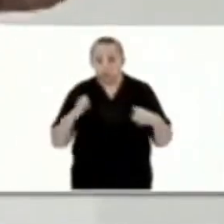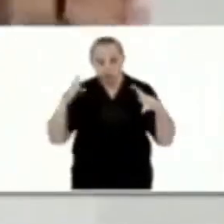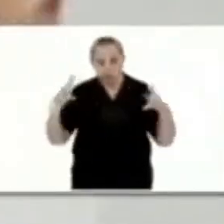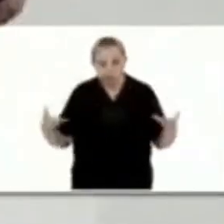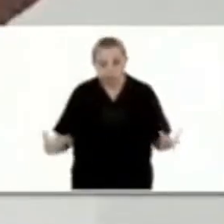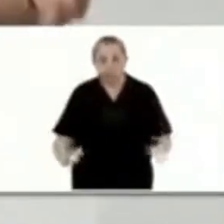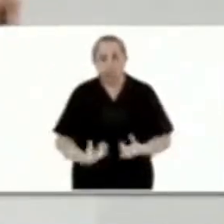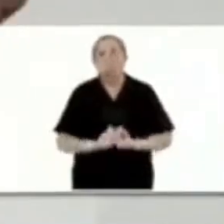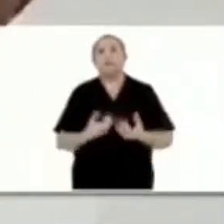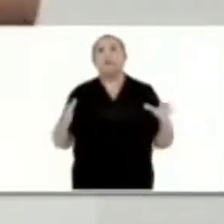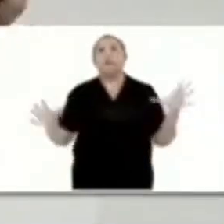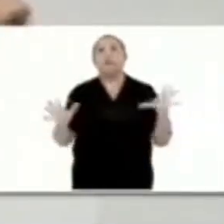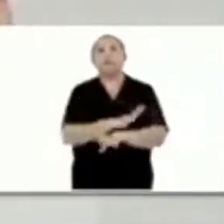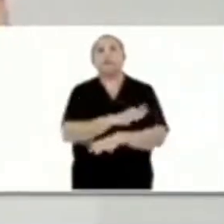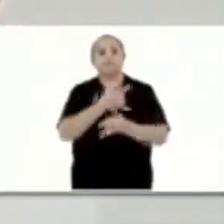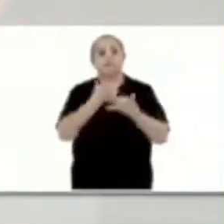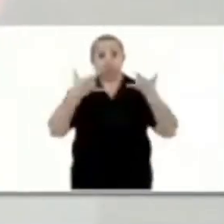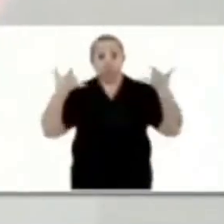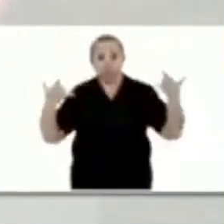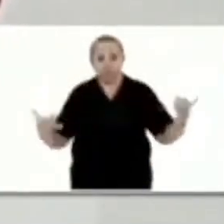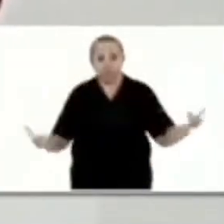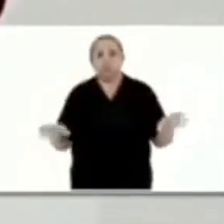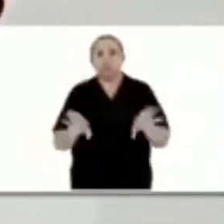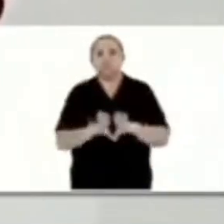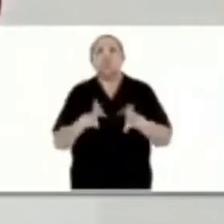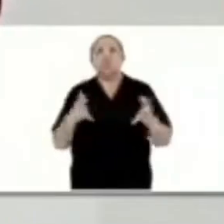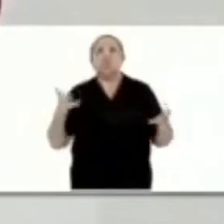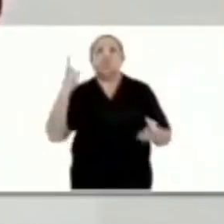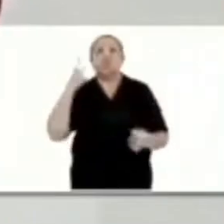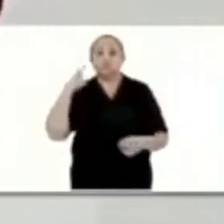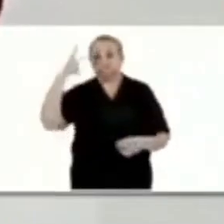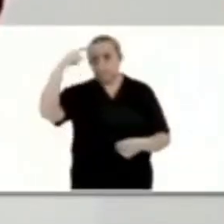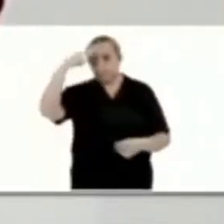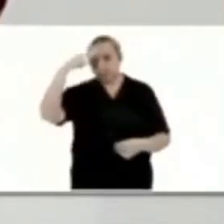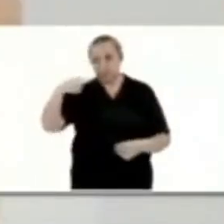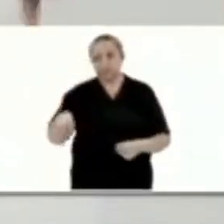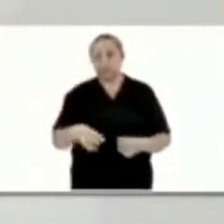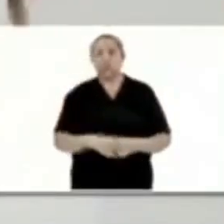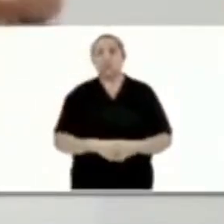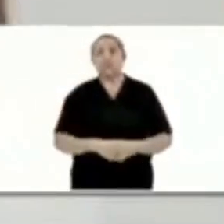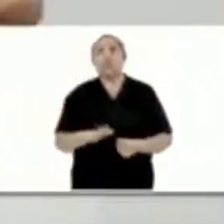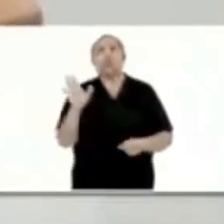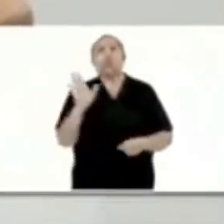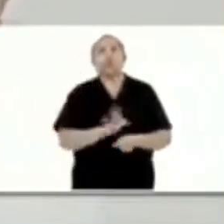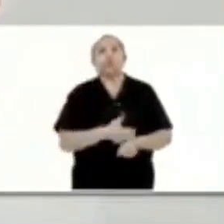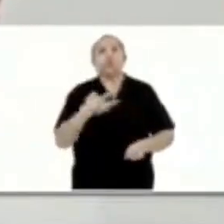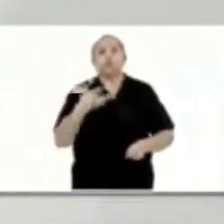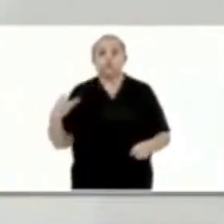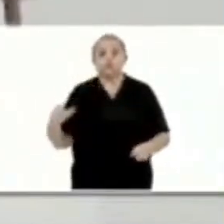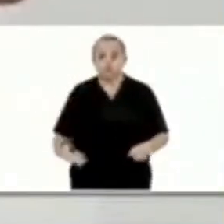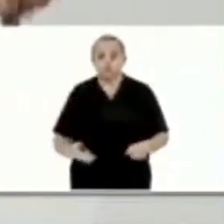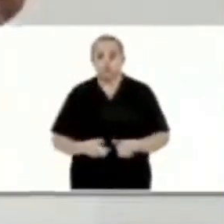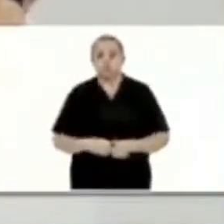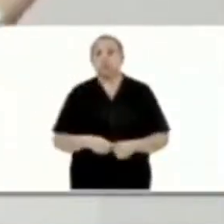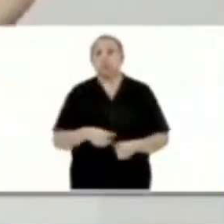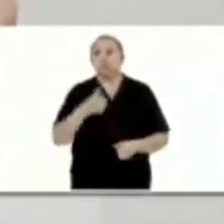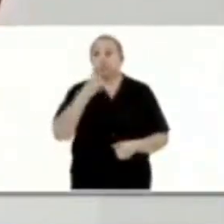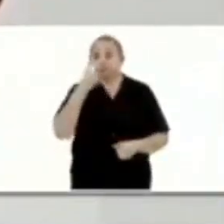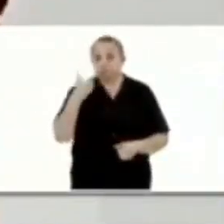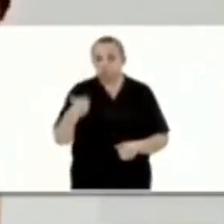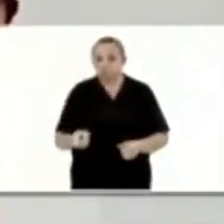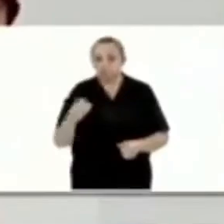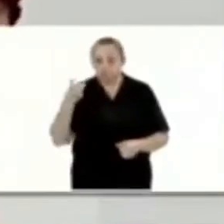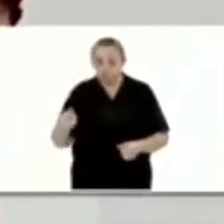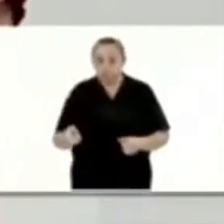estamos cambiando la historia de cómo se hace política en México. Y por eso lo refiero